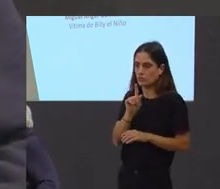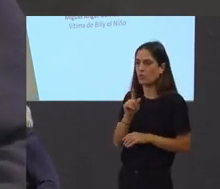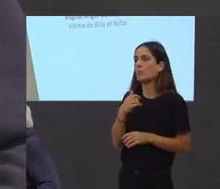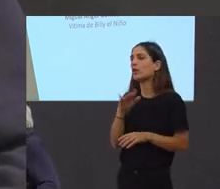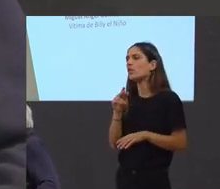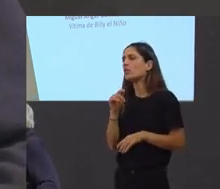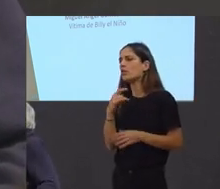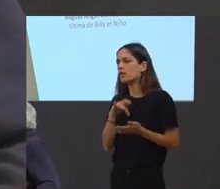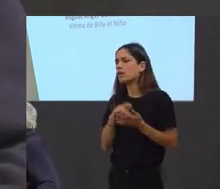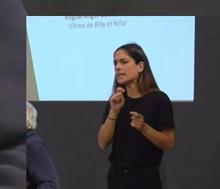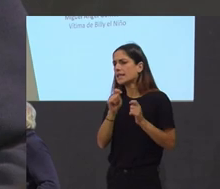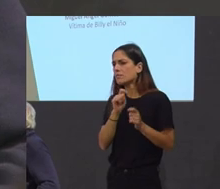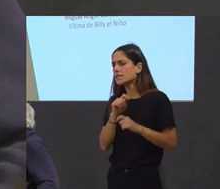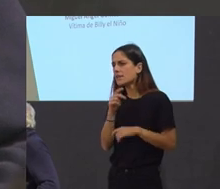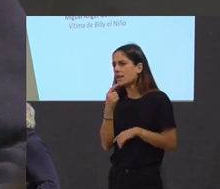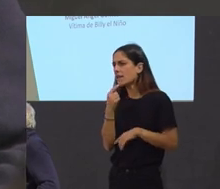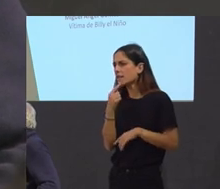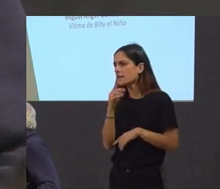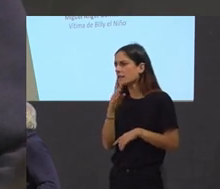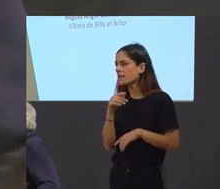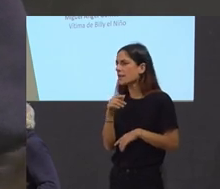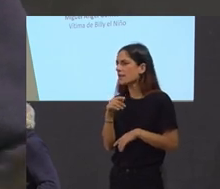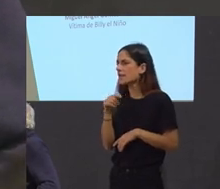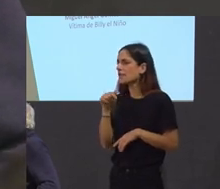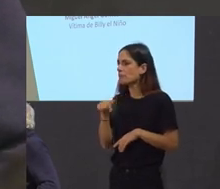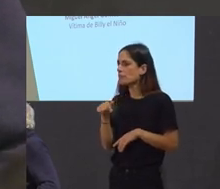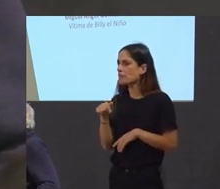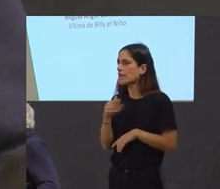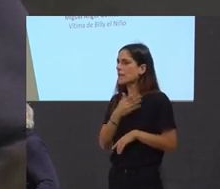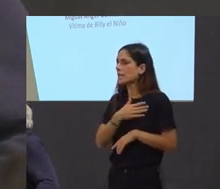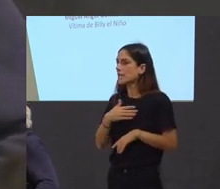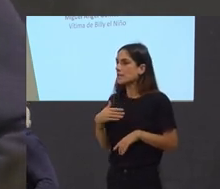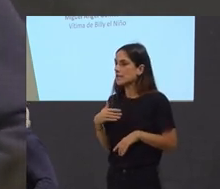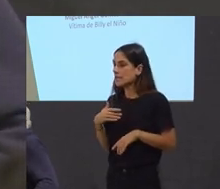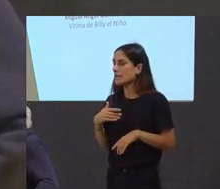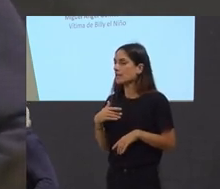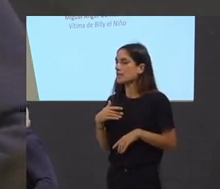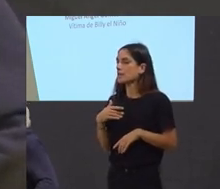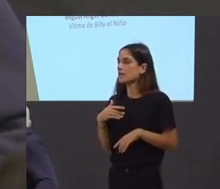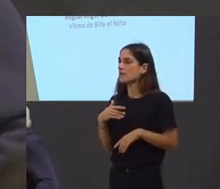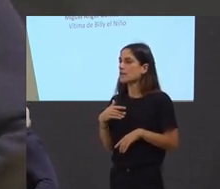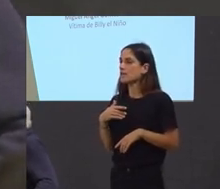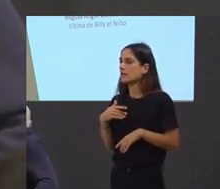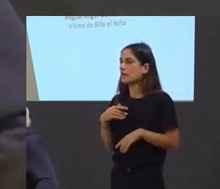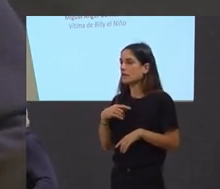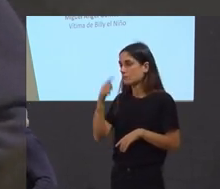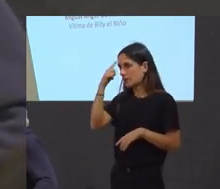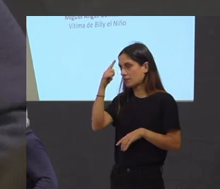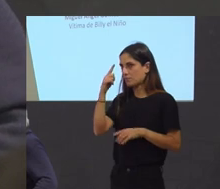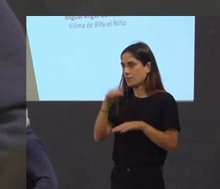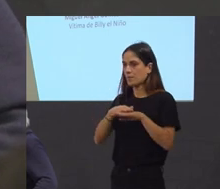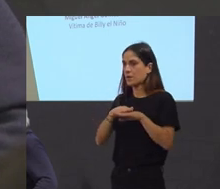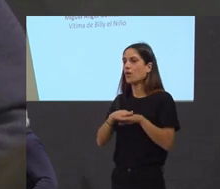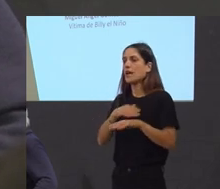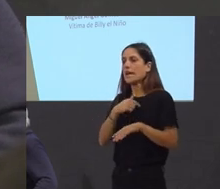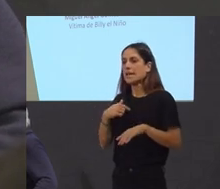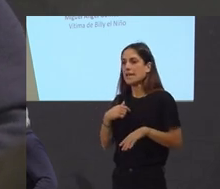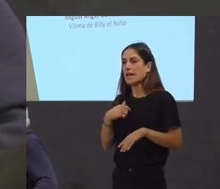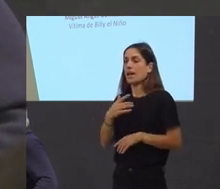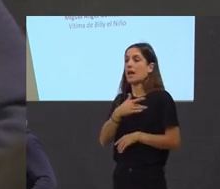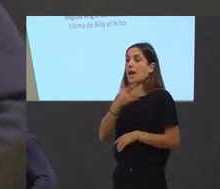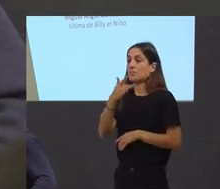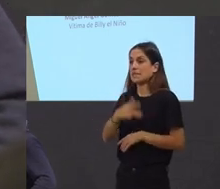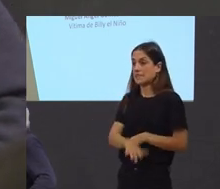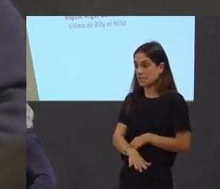ocasión le dijo que él prefería la amnistía ya que prefería la amnesia que quería amnistía